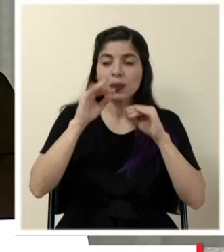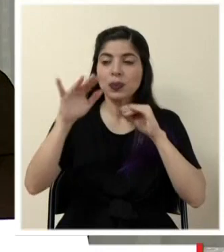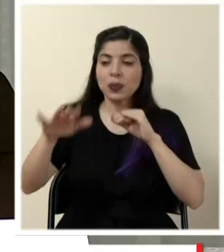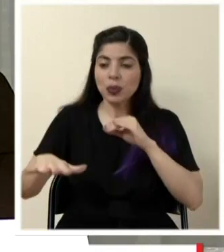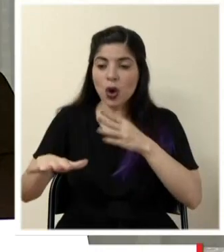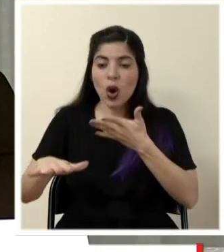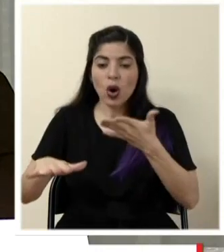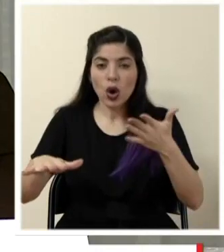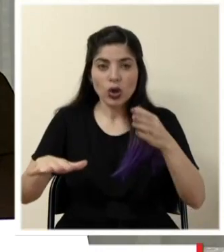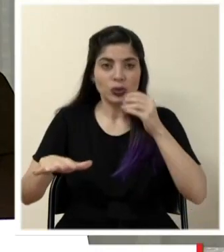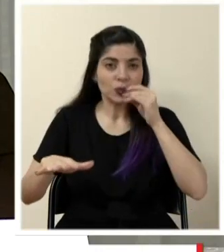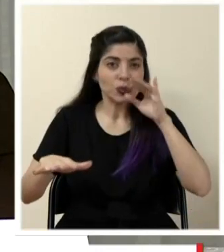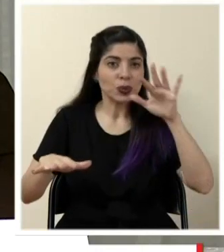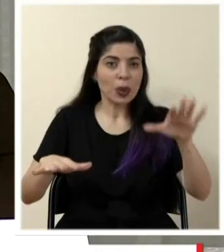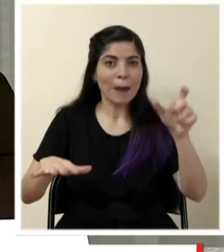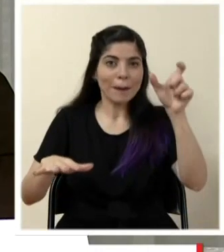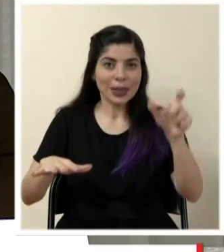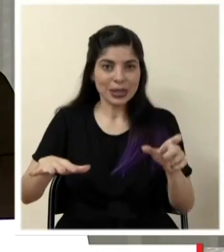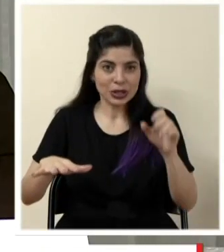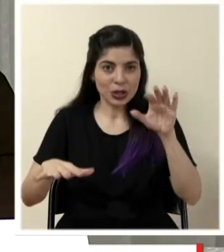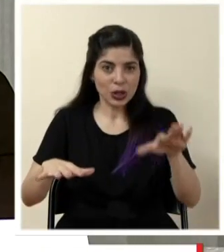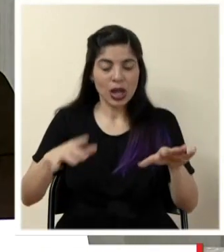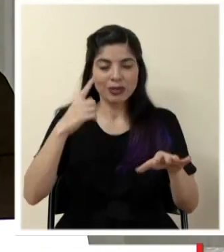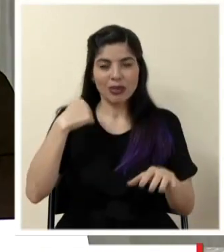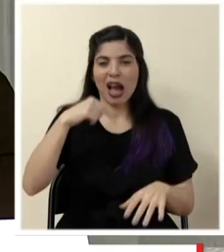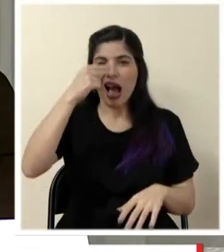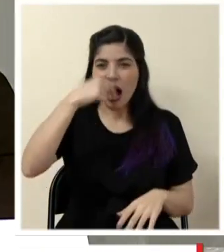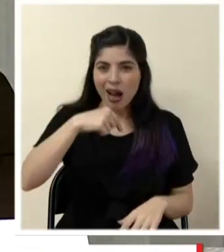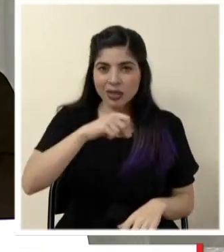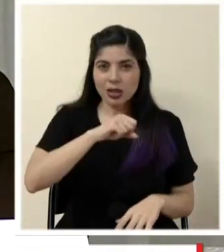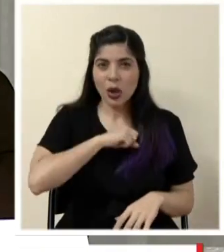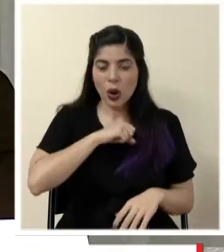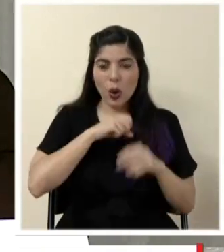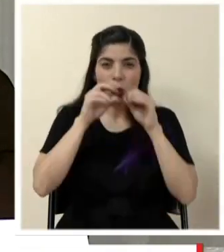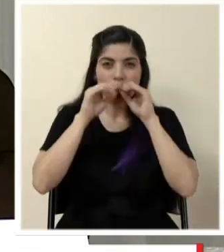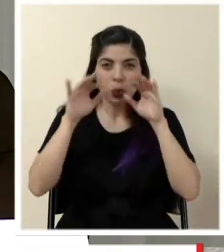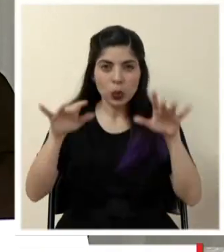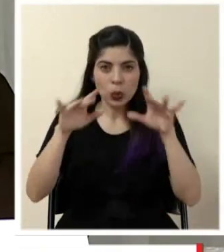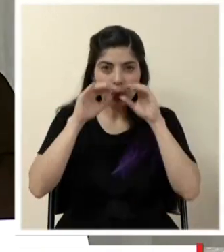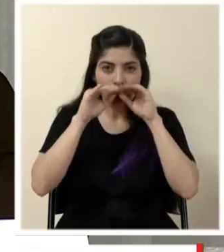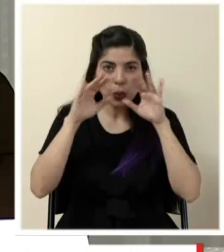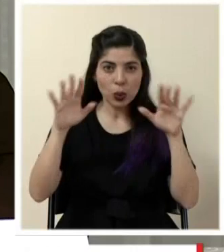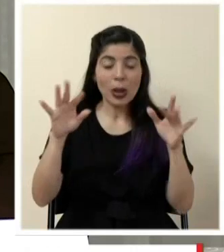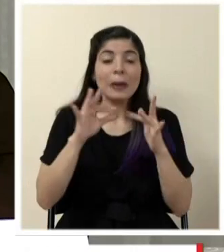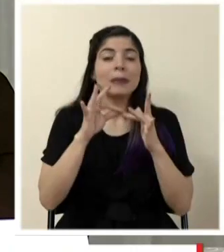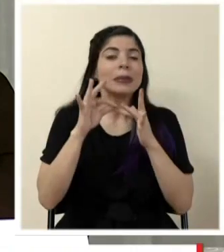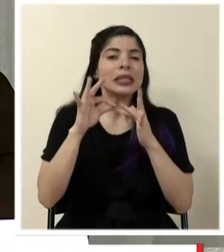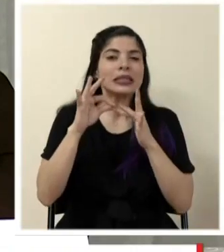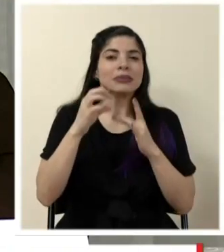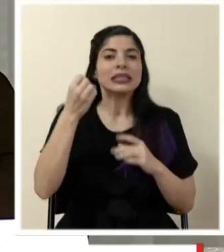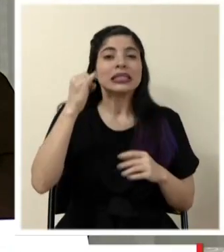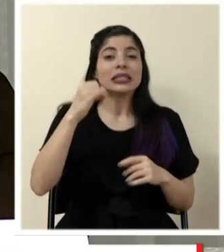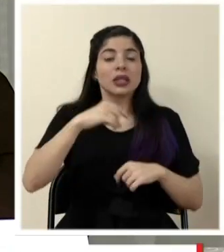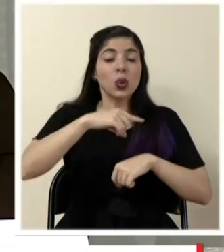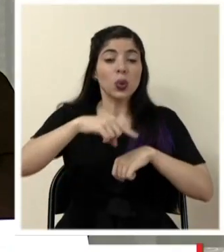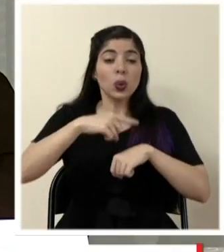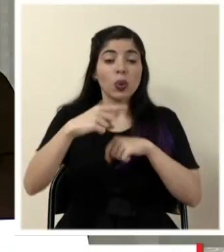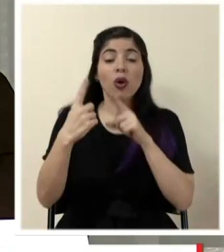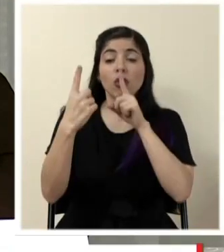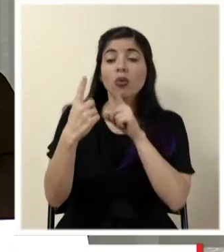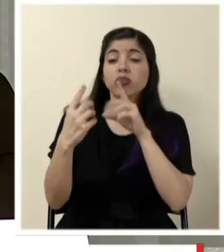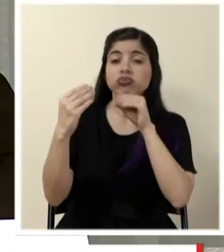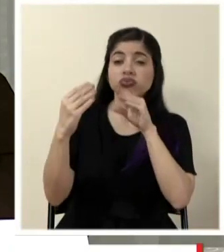otros objetos también, a través de tos, estornudos, y en algunos casos por conversaciones, sobre todo cuando son más prolongadas